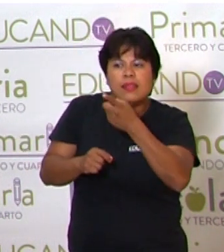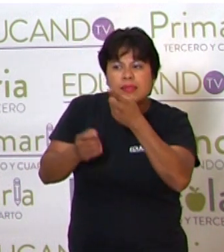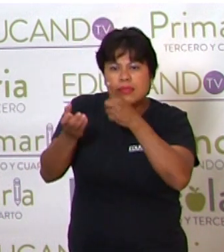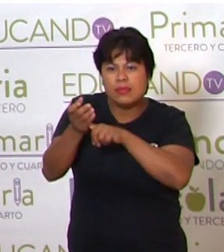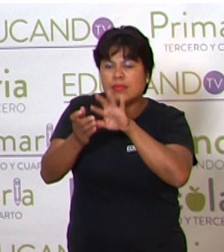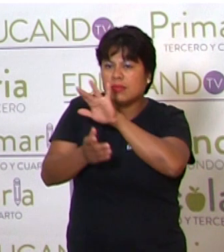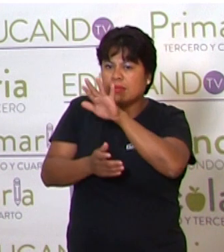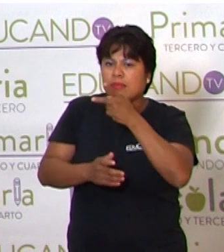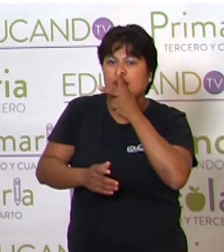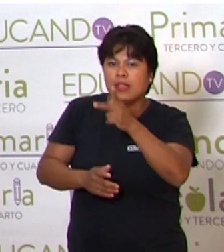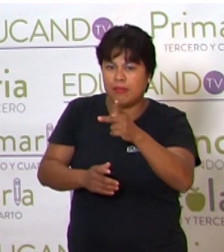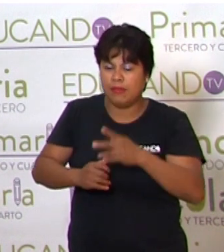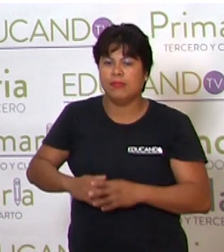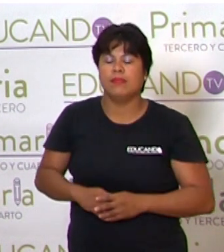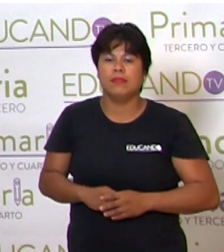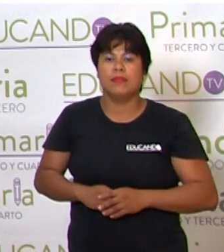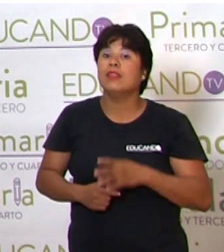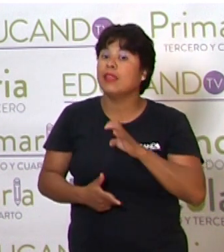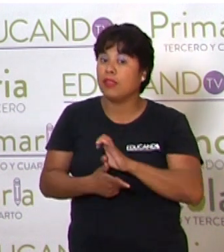¿verdad?